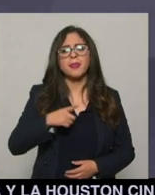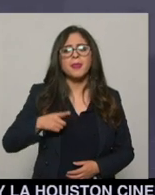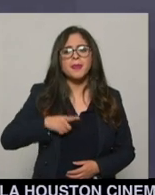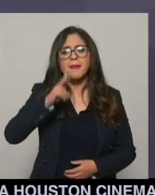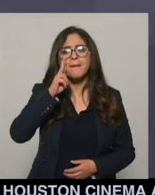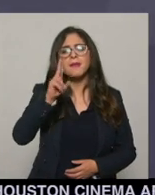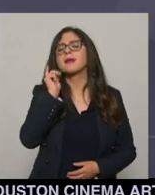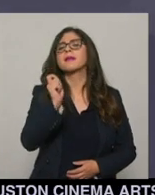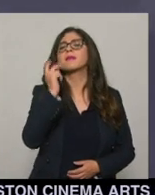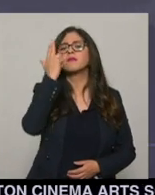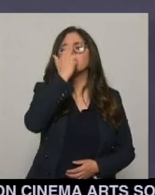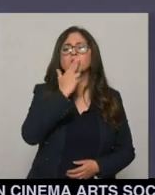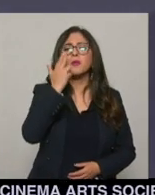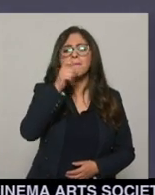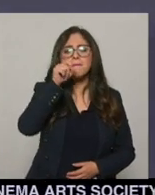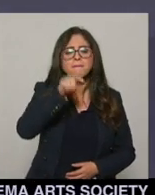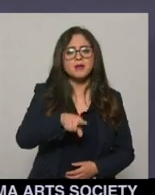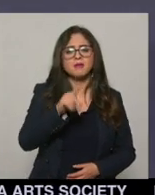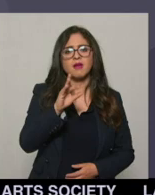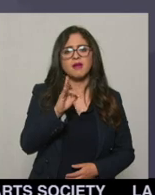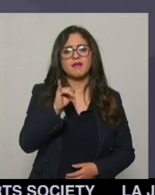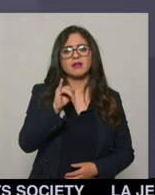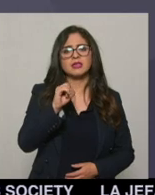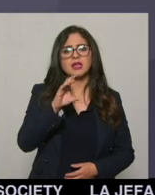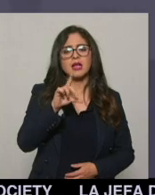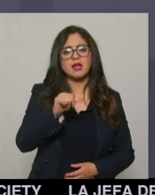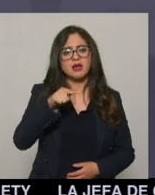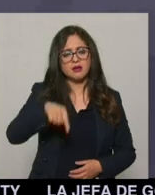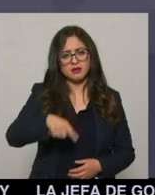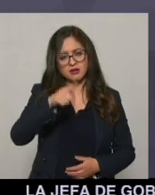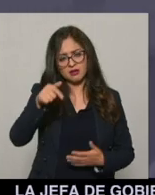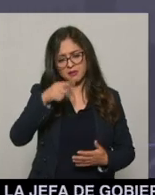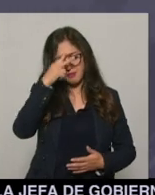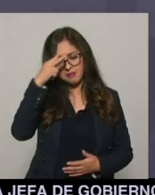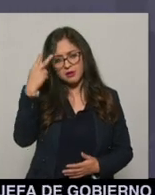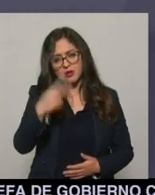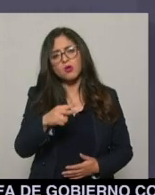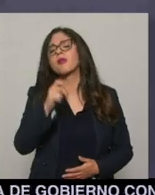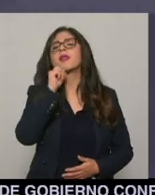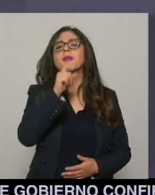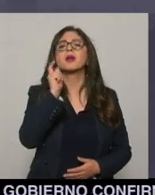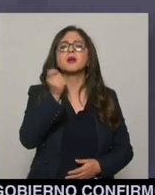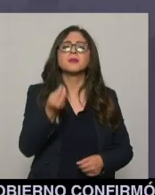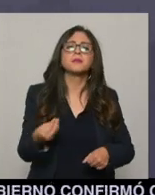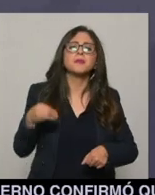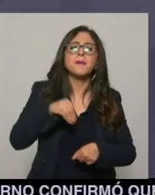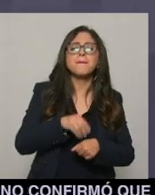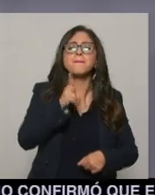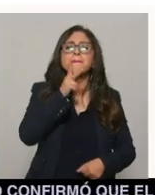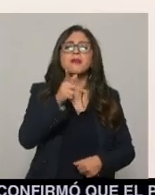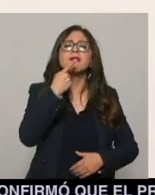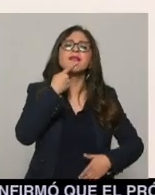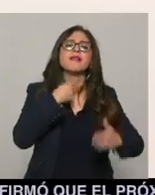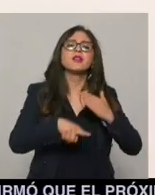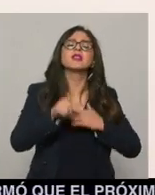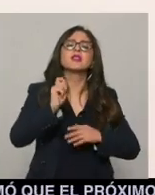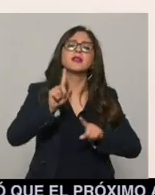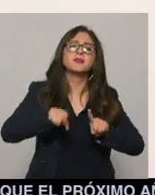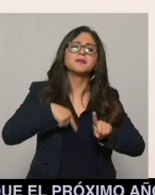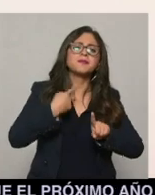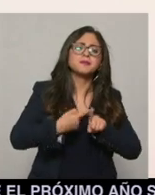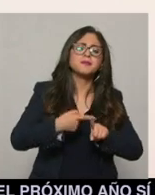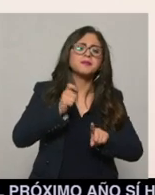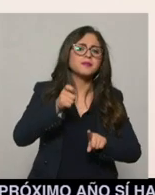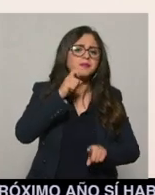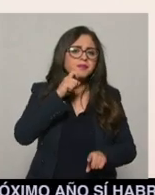propia Fiscalía de la Ciudad de México. Desde luego que se parte el delito de violación, como ya está denunciado, digamos, se tiene que analizar